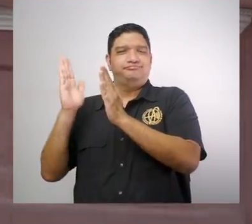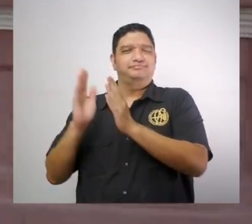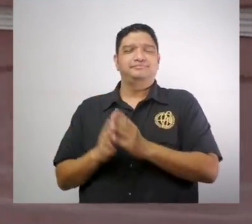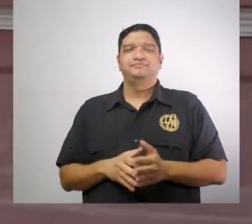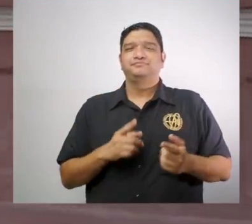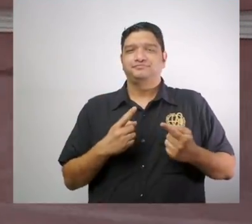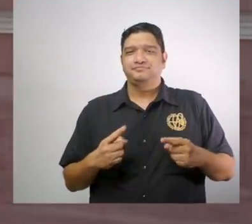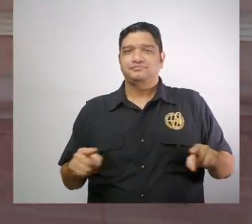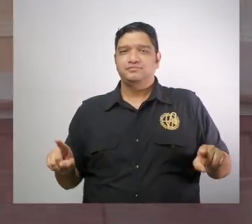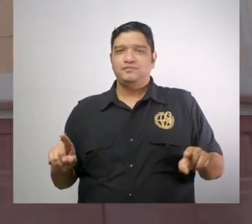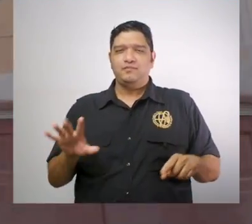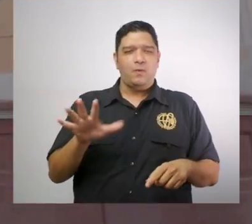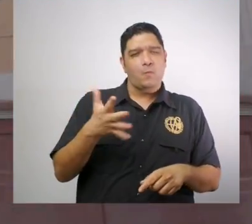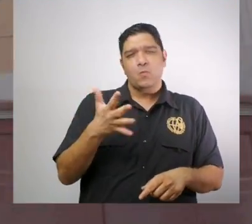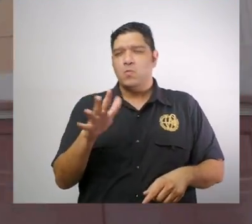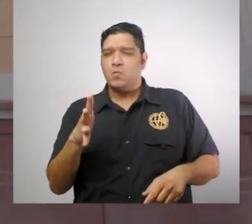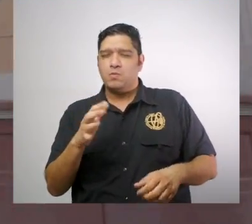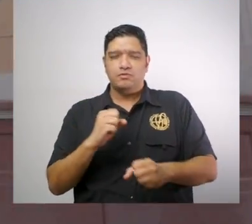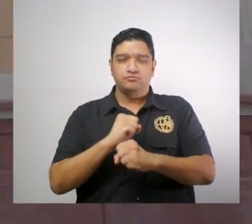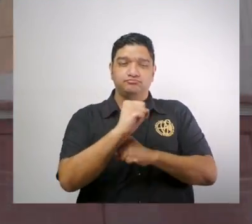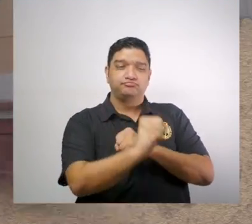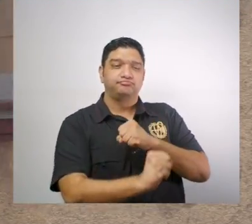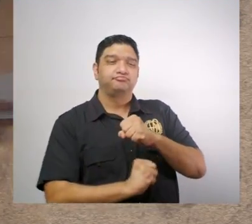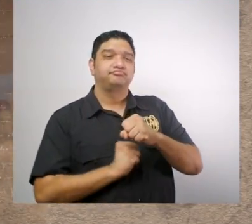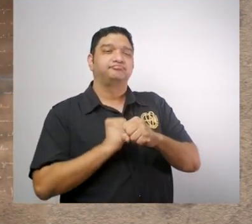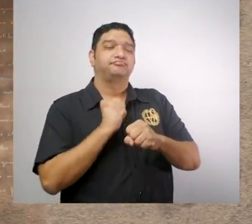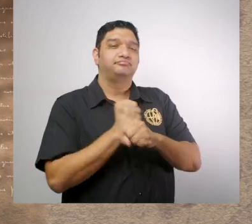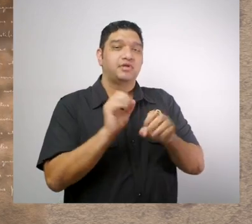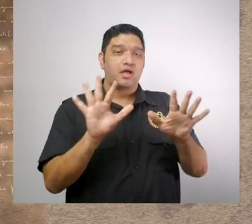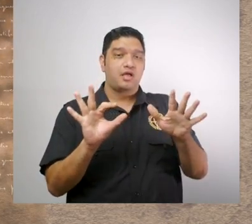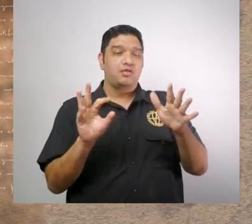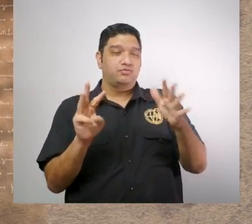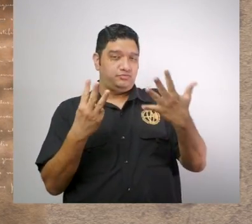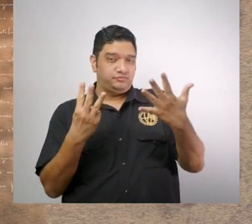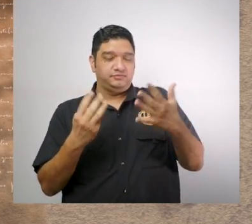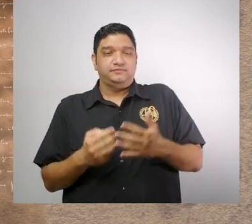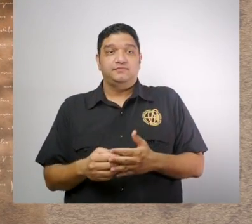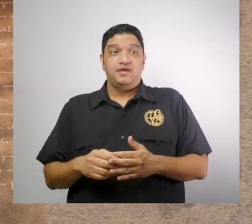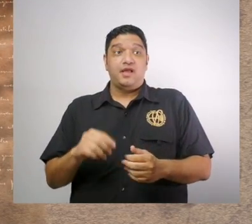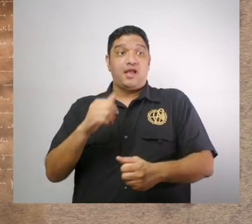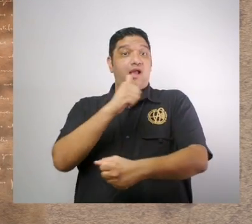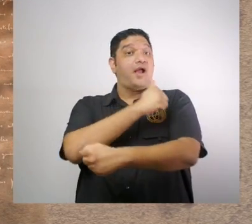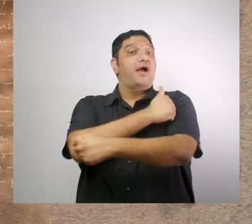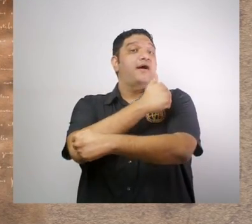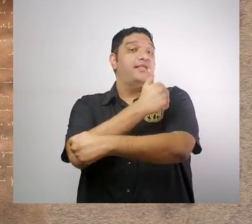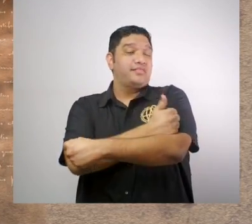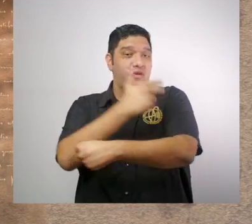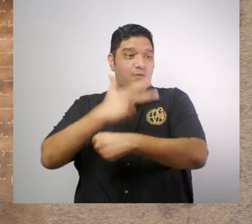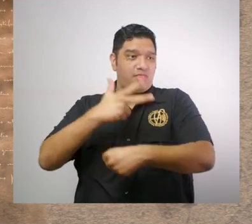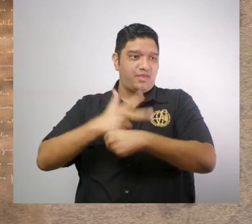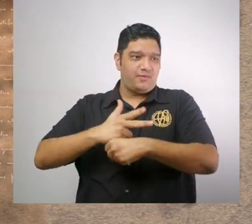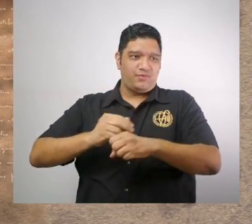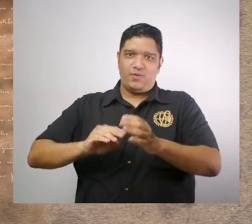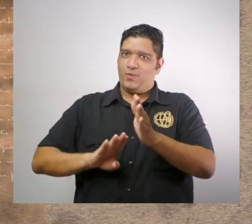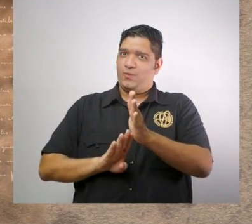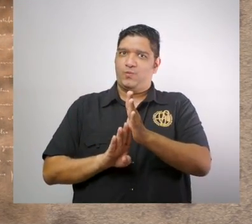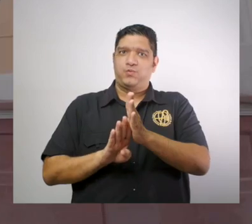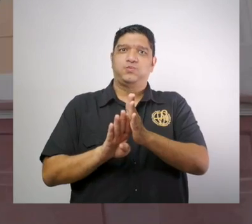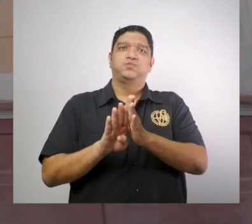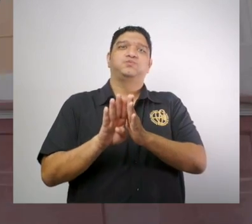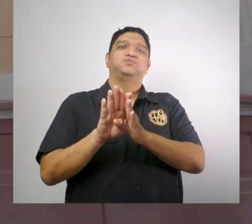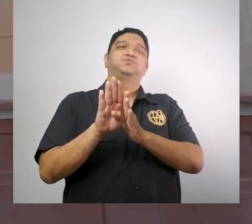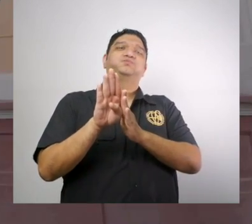A mediados del siglo XVIII, la ciudad de Guatemala, en el Valle de Panchoy, había alcanzado el